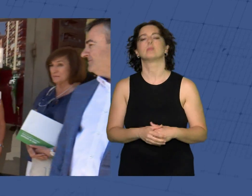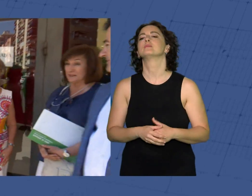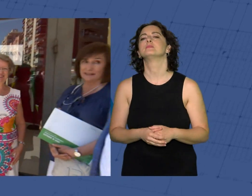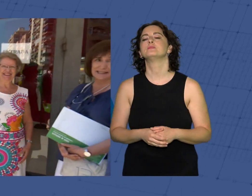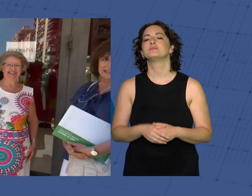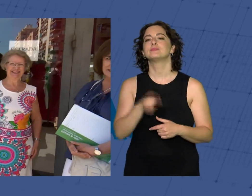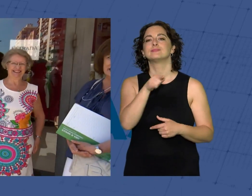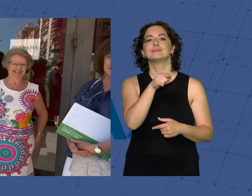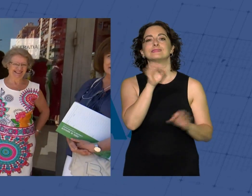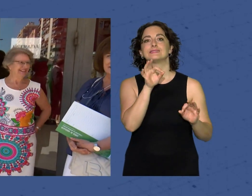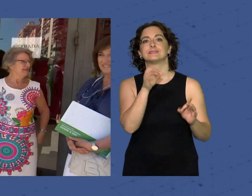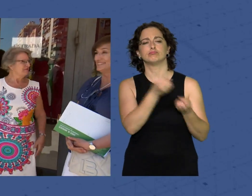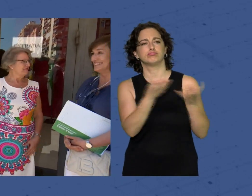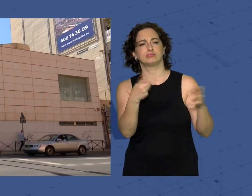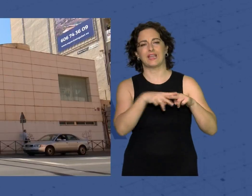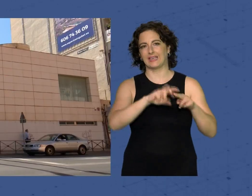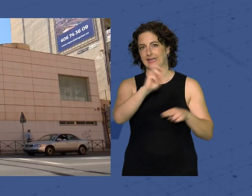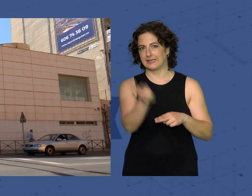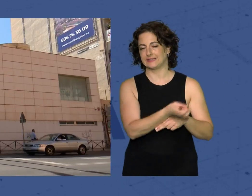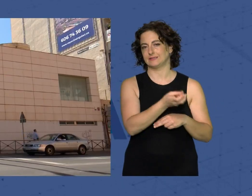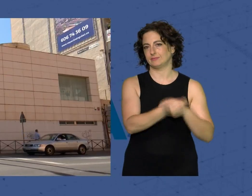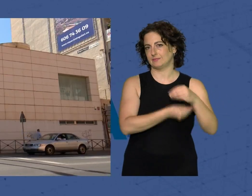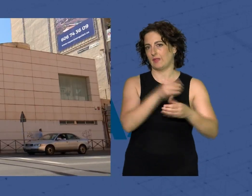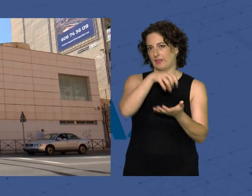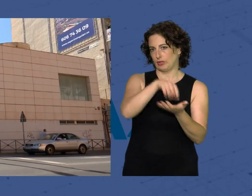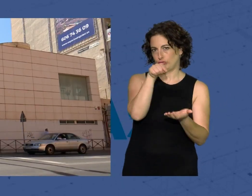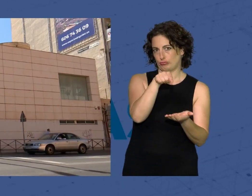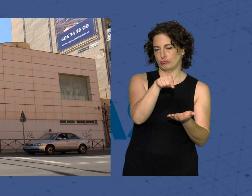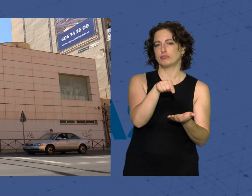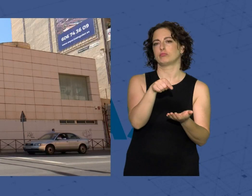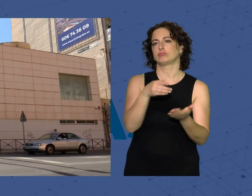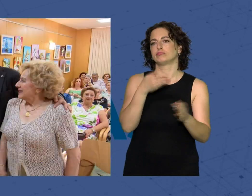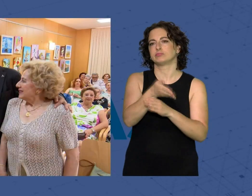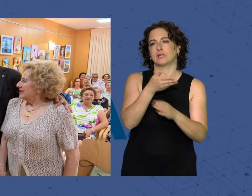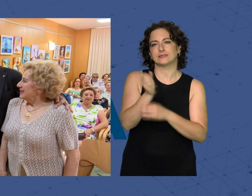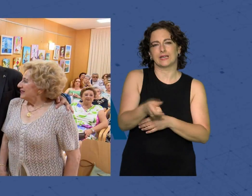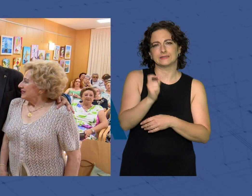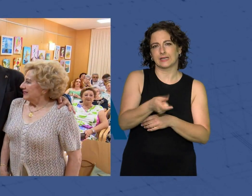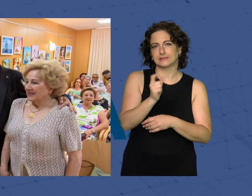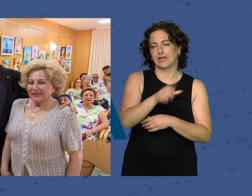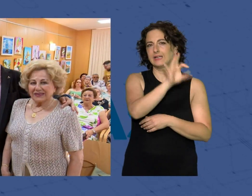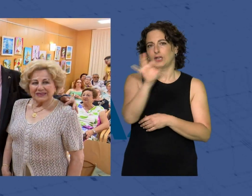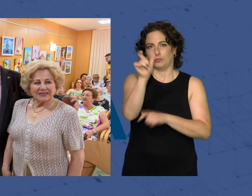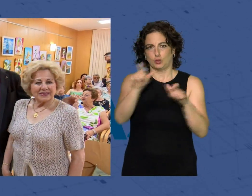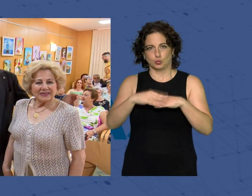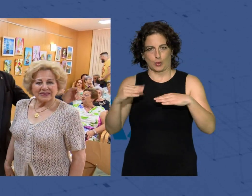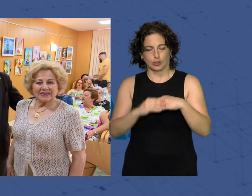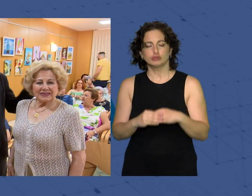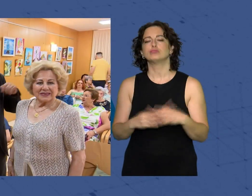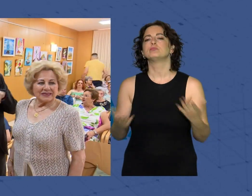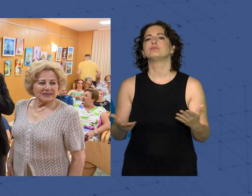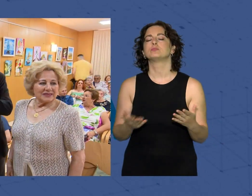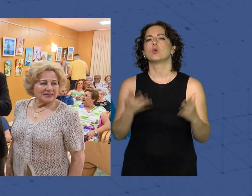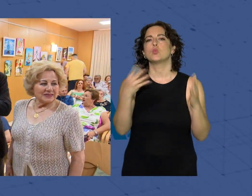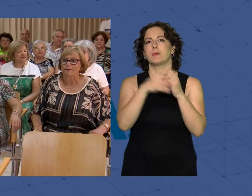este es uno de los numerosos talleres que se llevan a cabo en este centro al que acuden asiduamente unos 500 usuarios tiene casi